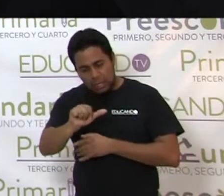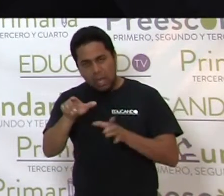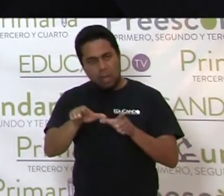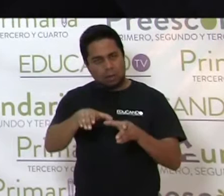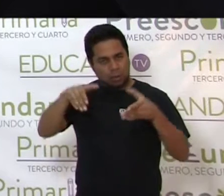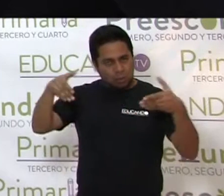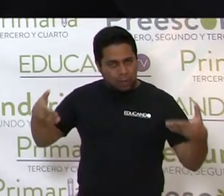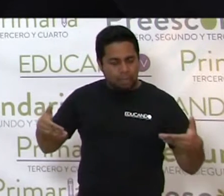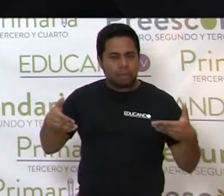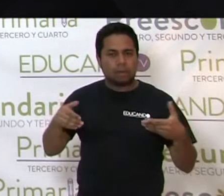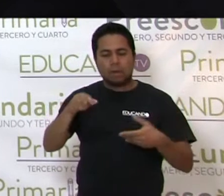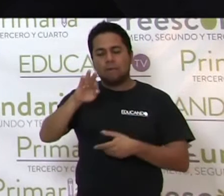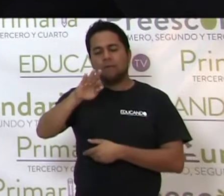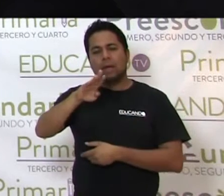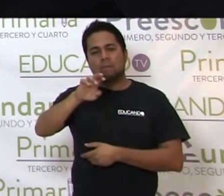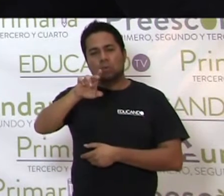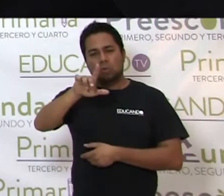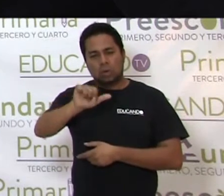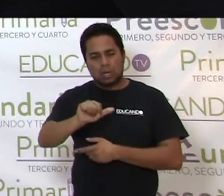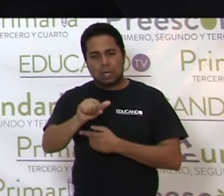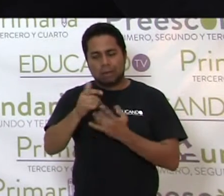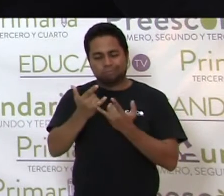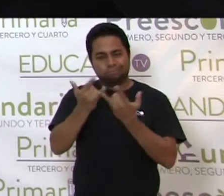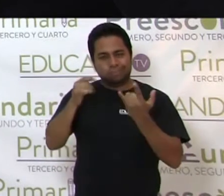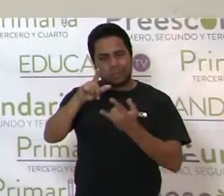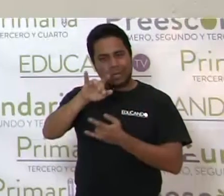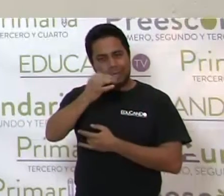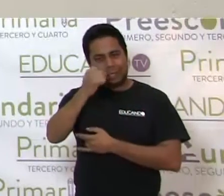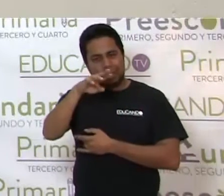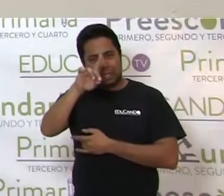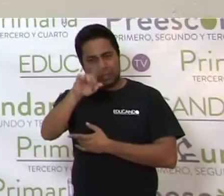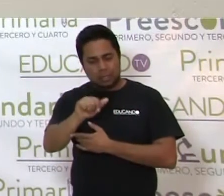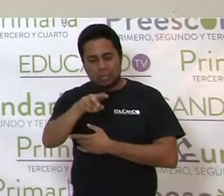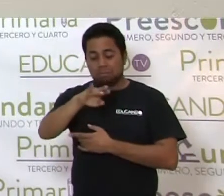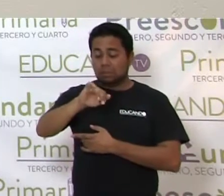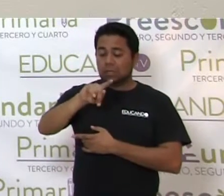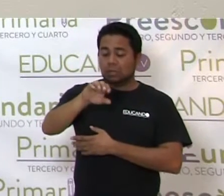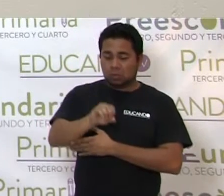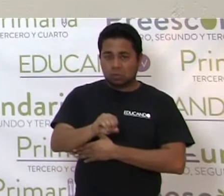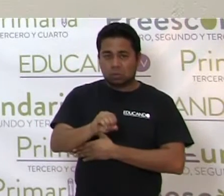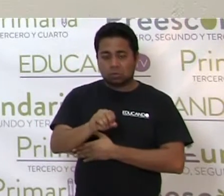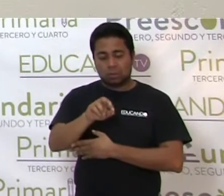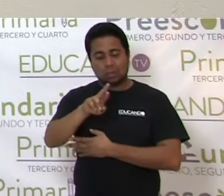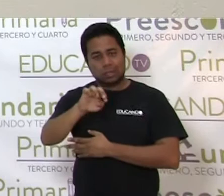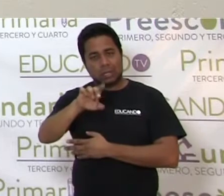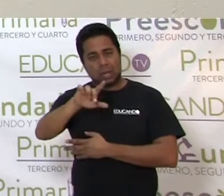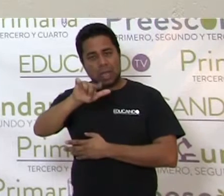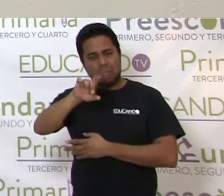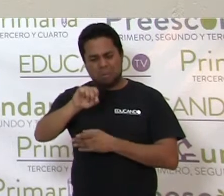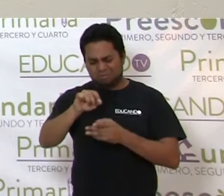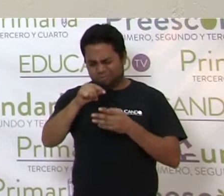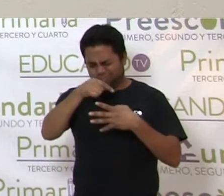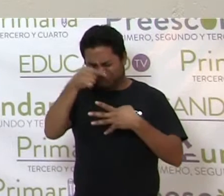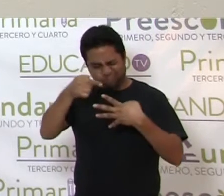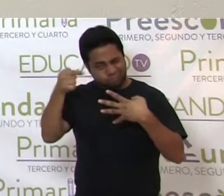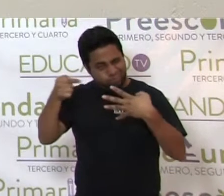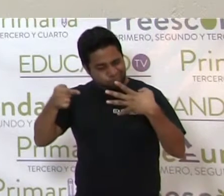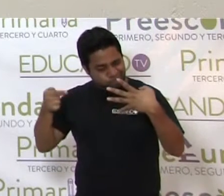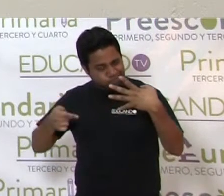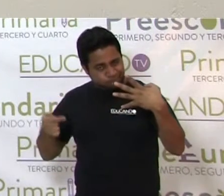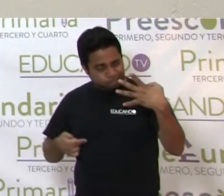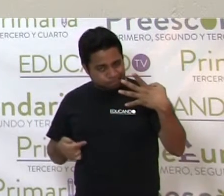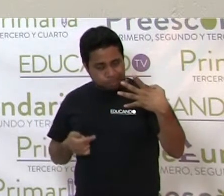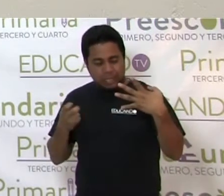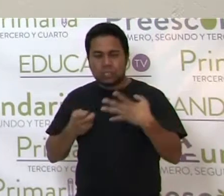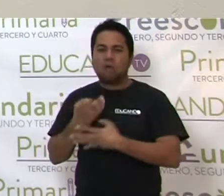cuento, fábula, leyenda, mito, relato. En fin, todo lo que no es